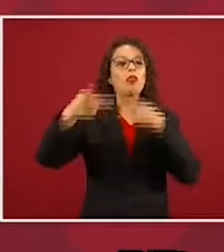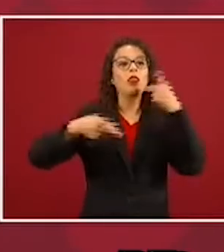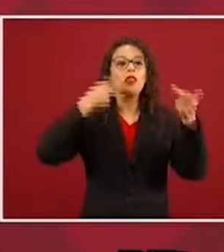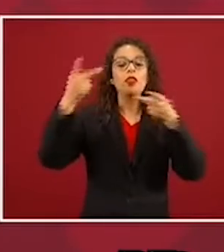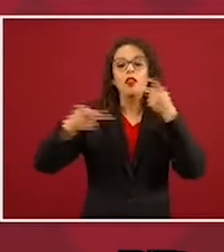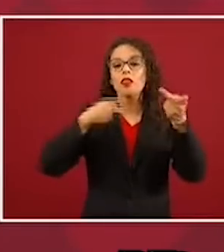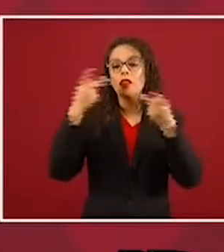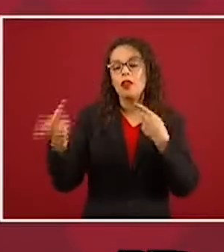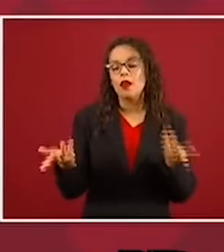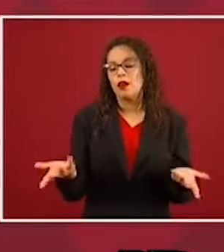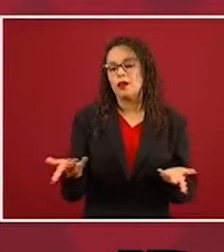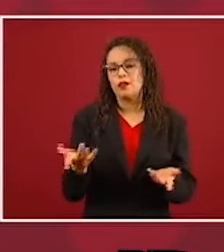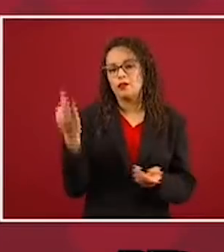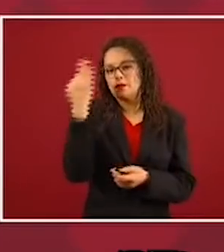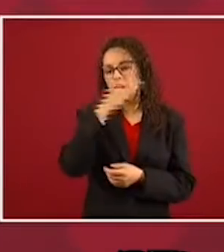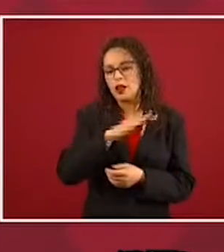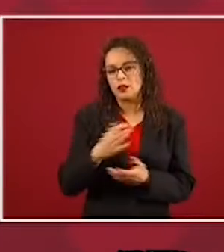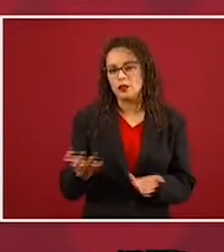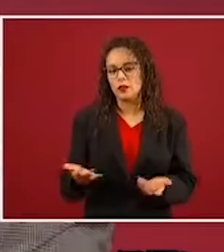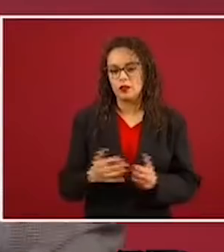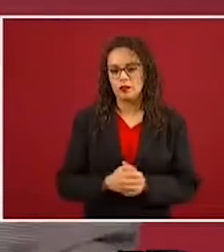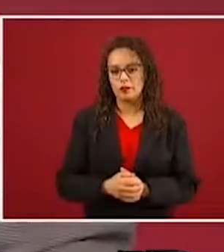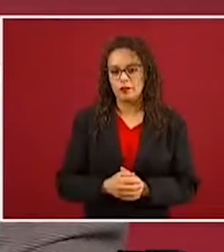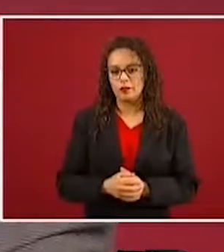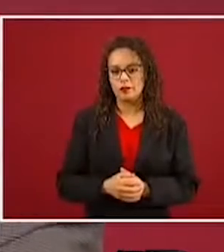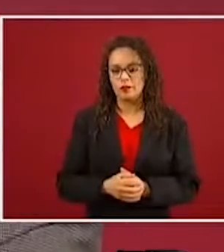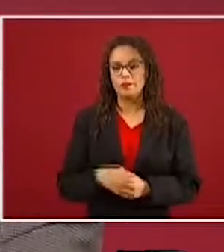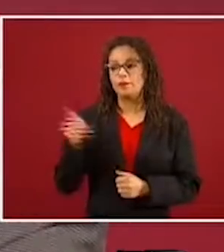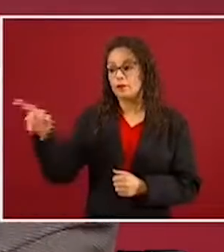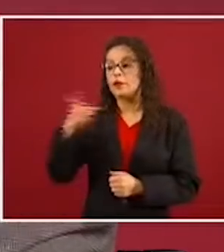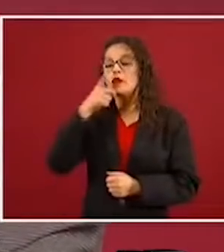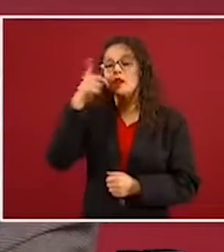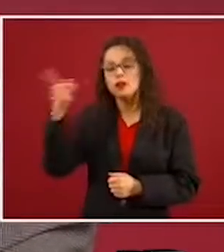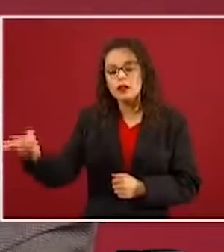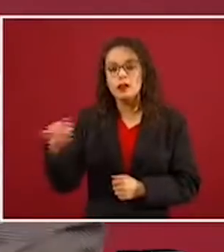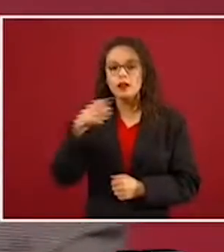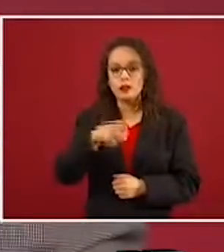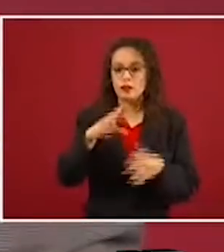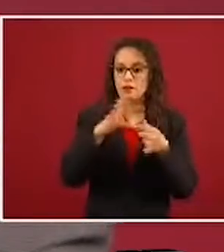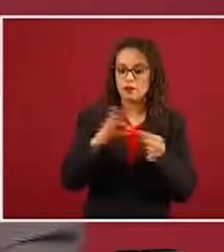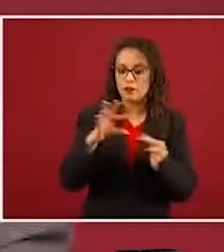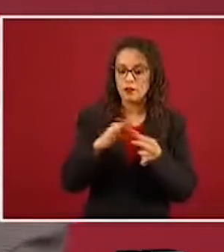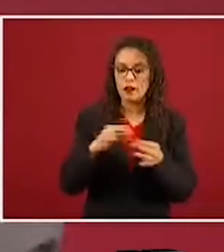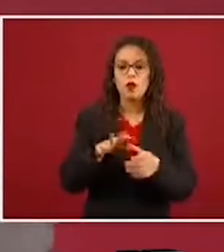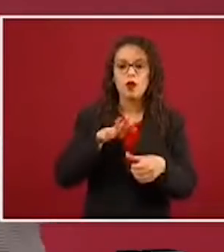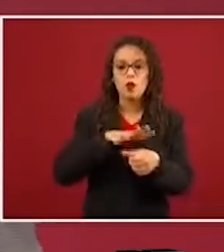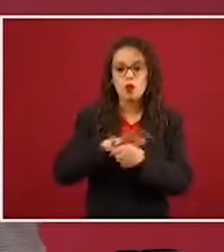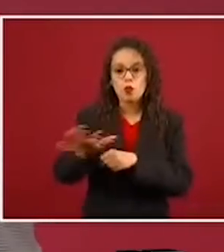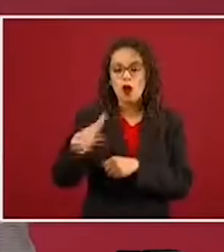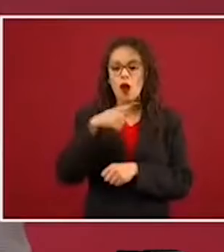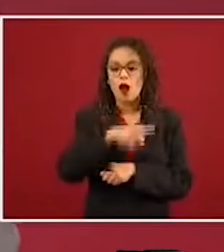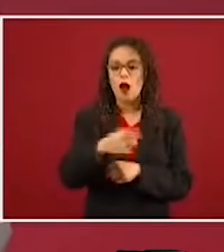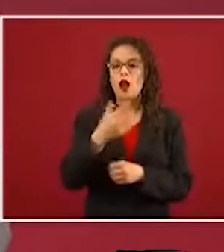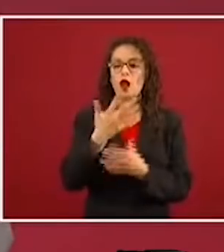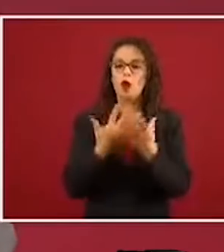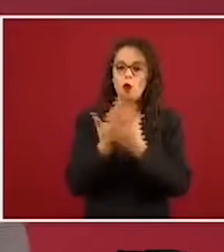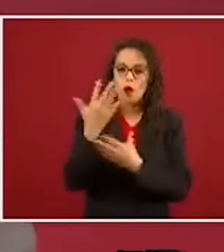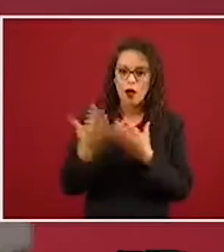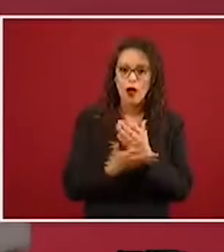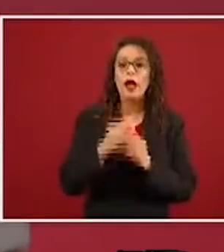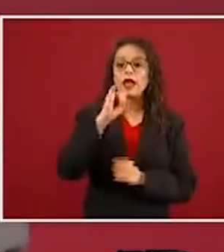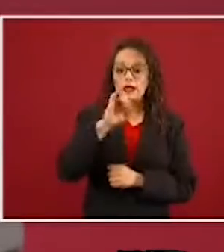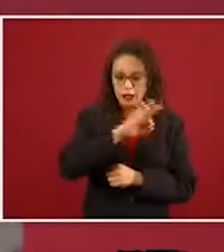qué cosas no debían de comprar jamás, qué tipo de guantes no iban a ser útiles, qué tipo de caretas. Esas